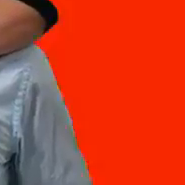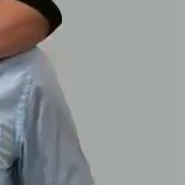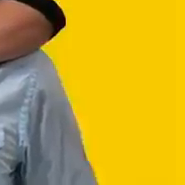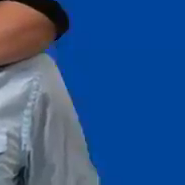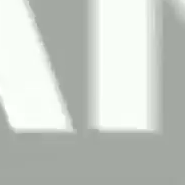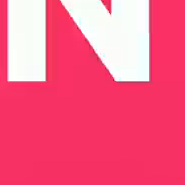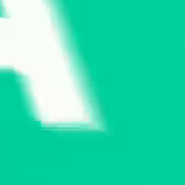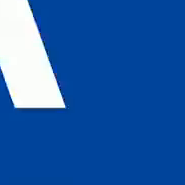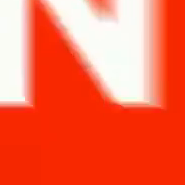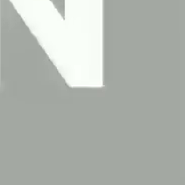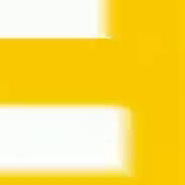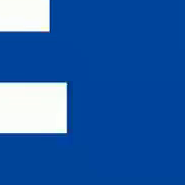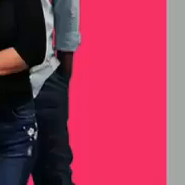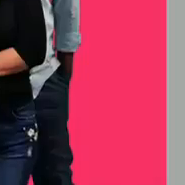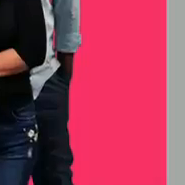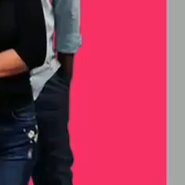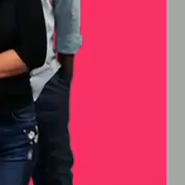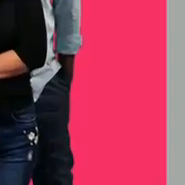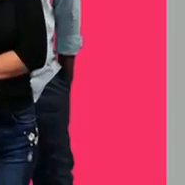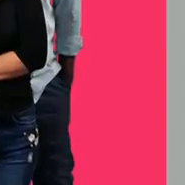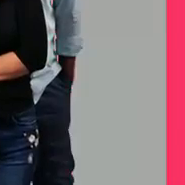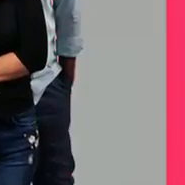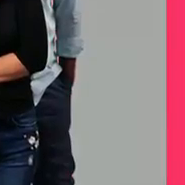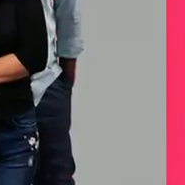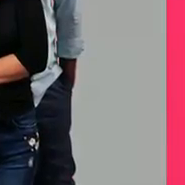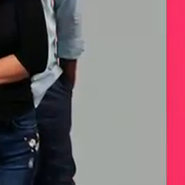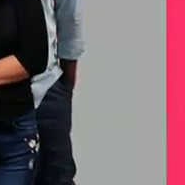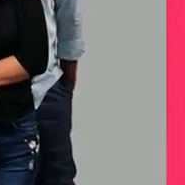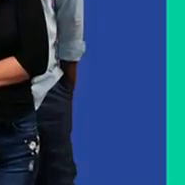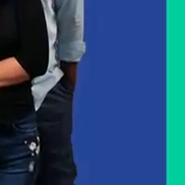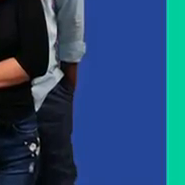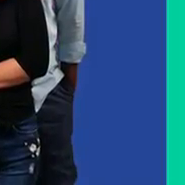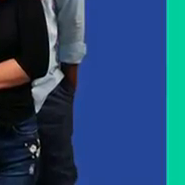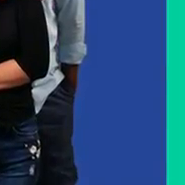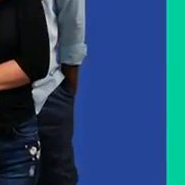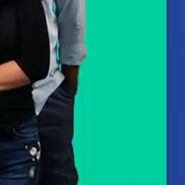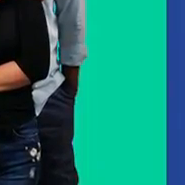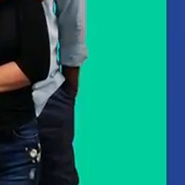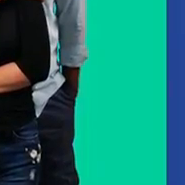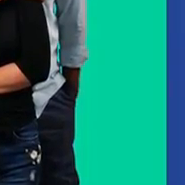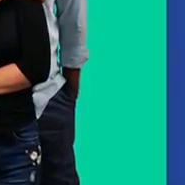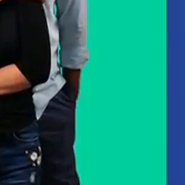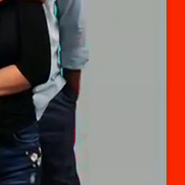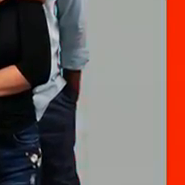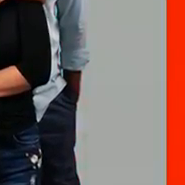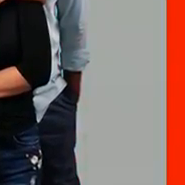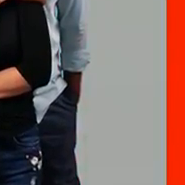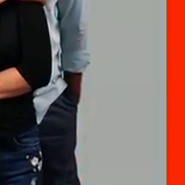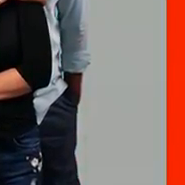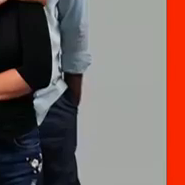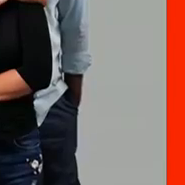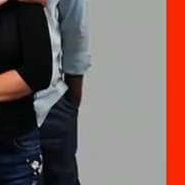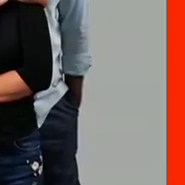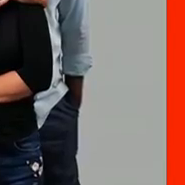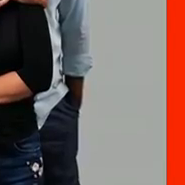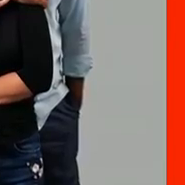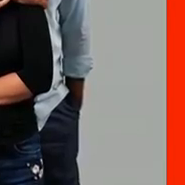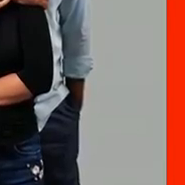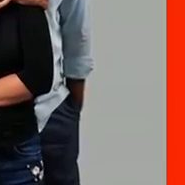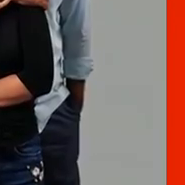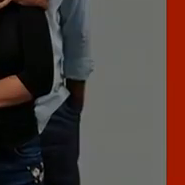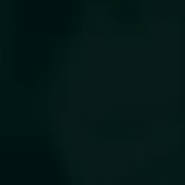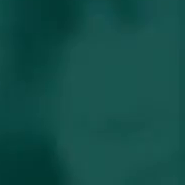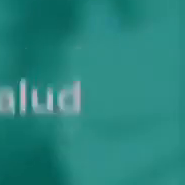reinventarse. Francamente, desde este lunes 7 de septiembre a las 5 de la tarde.